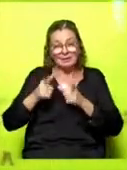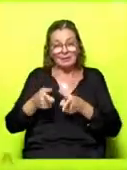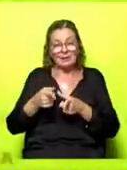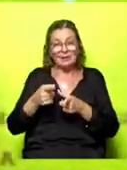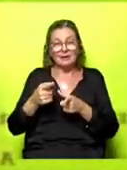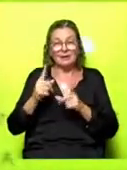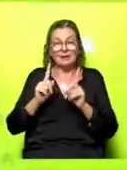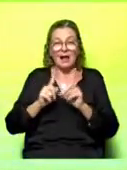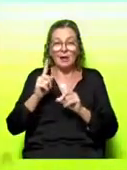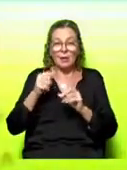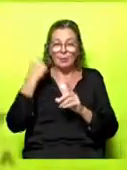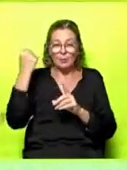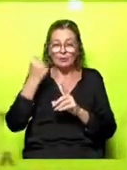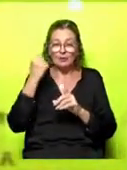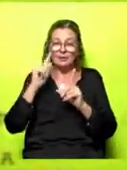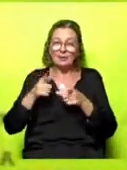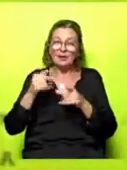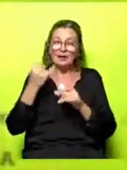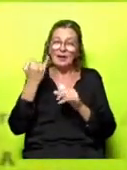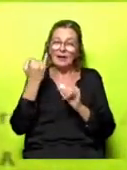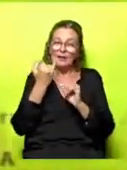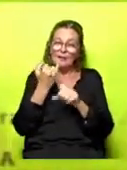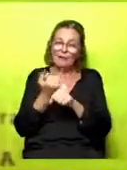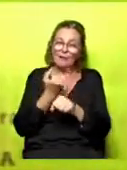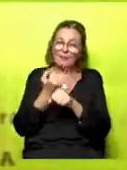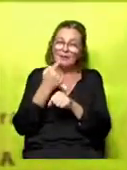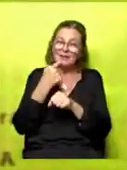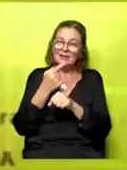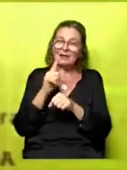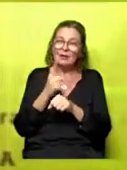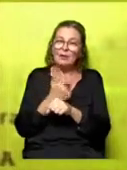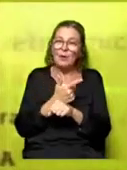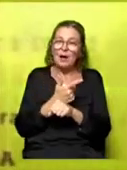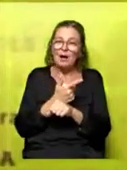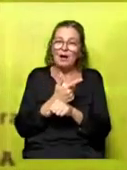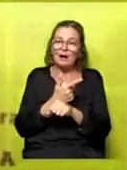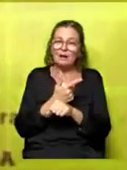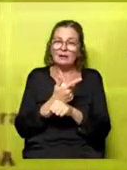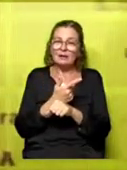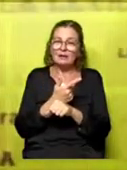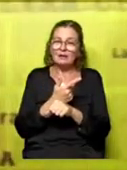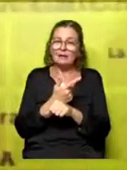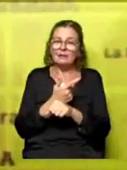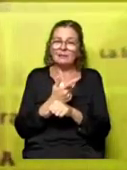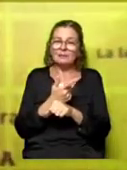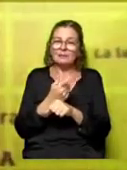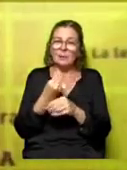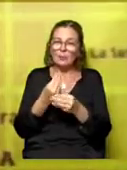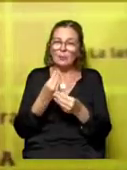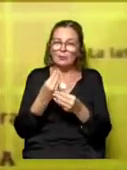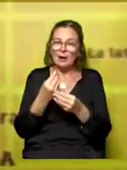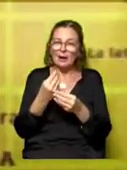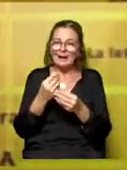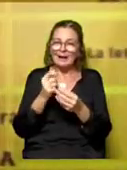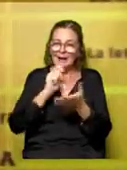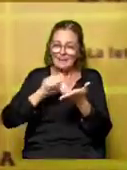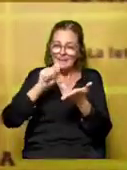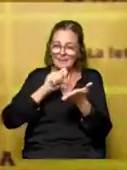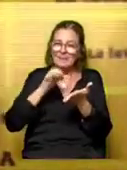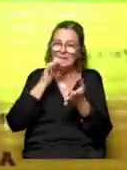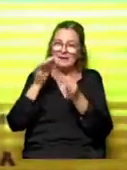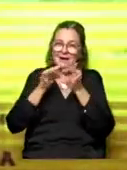punto clave en ese informe que sostiene que si bien no hay abundante literatura científica sobre el tema, la que existe